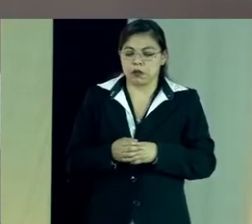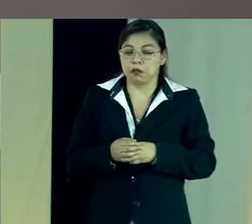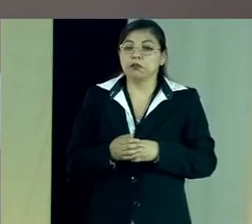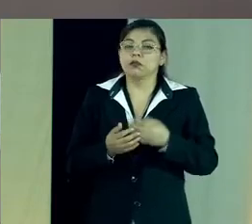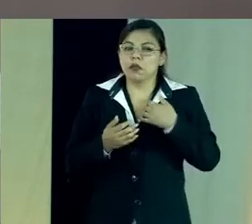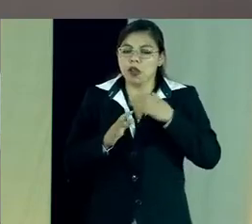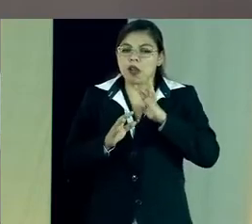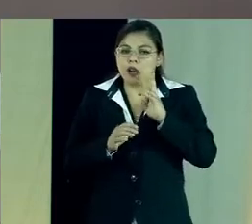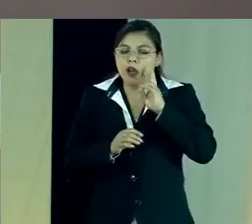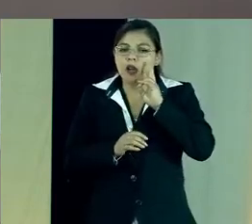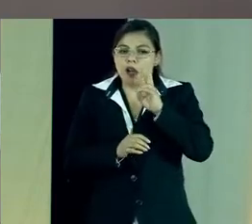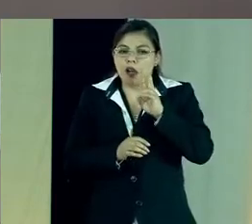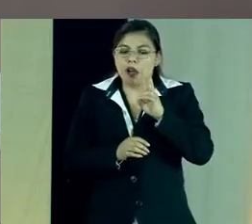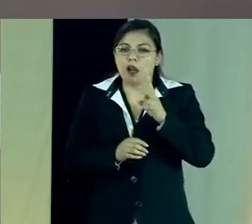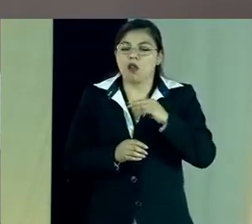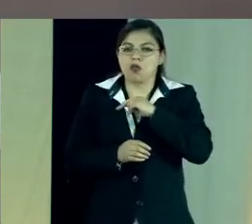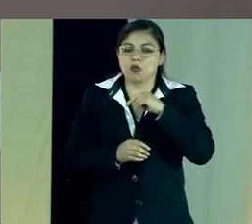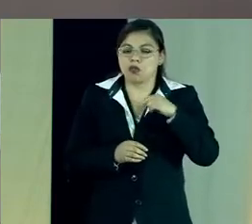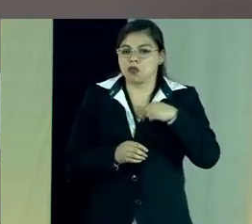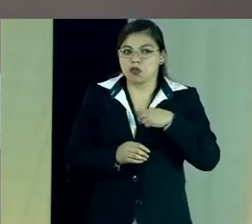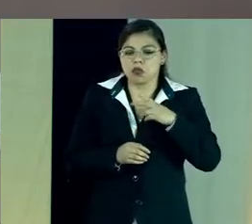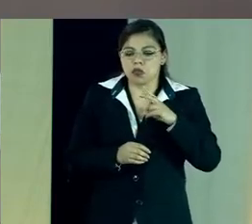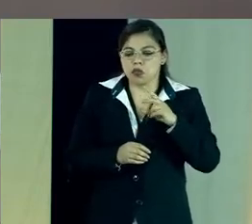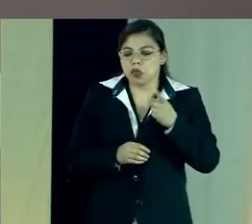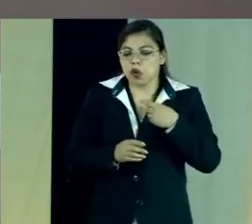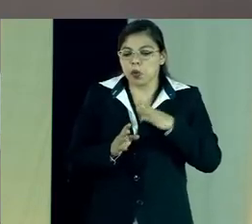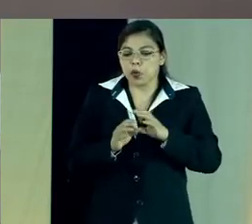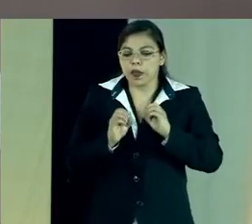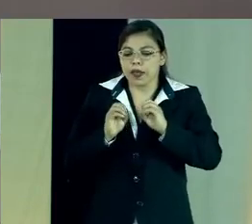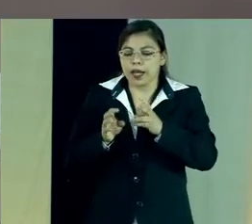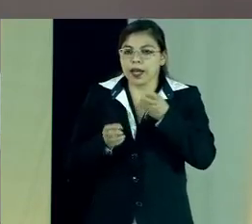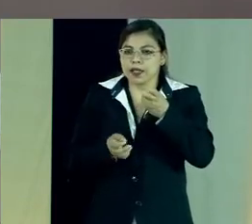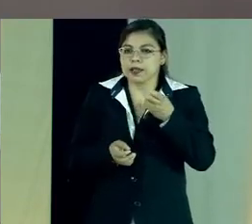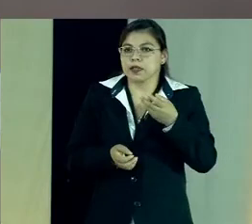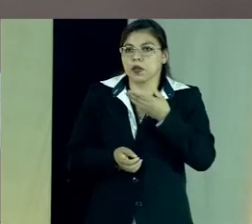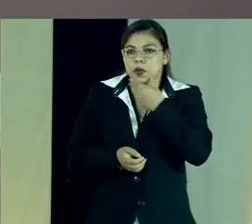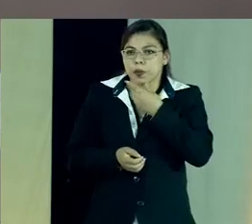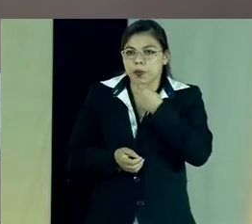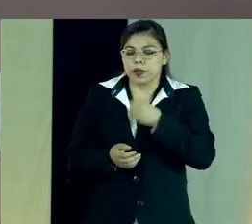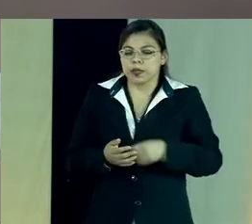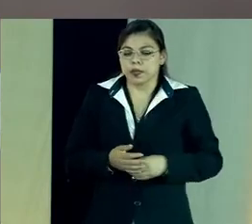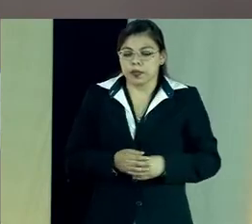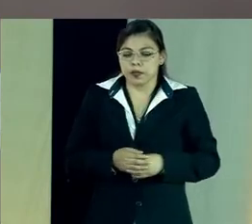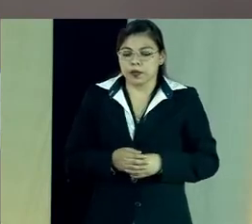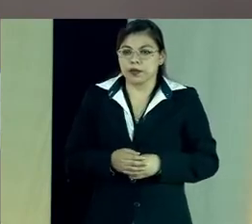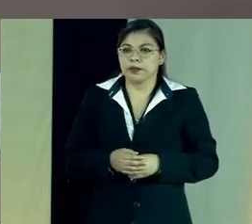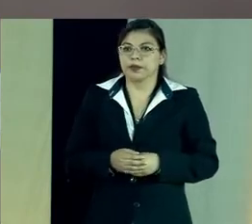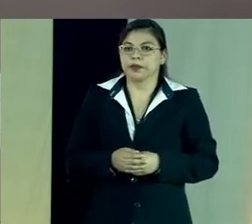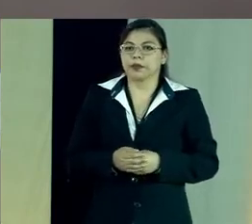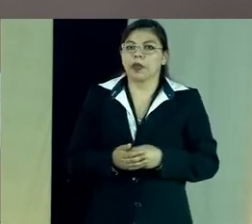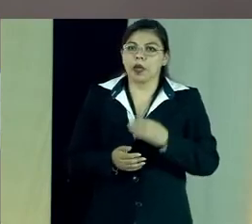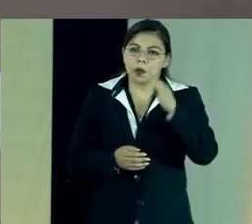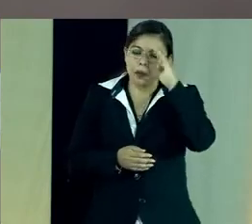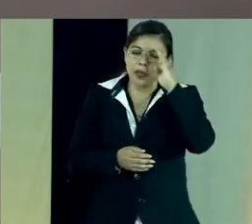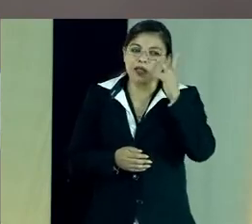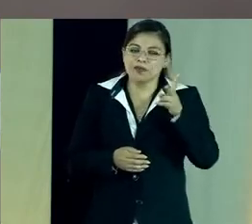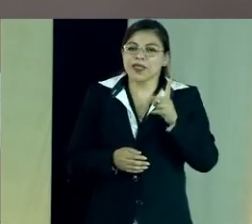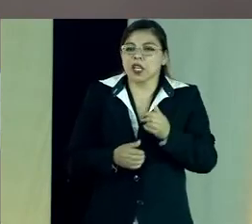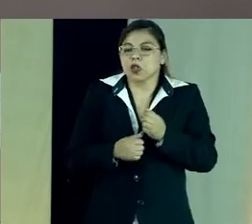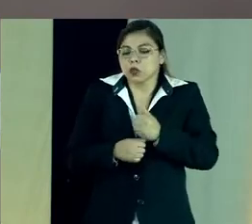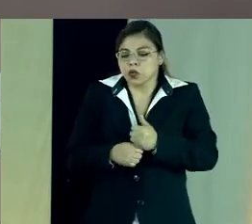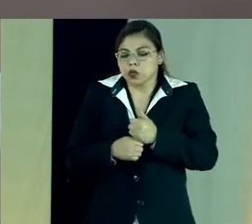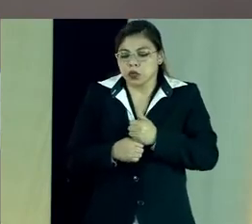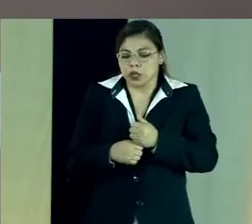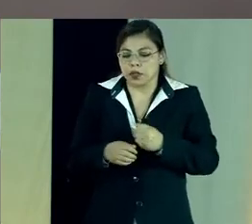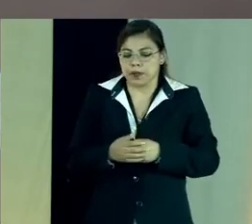que habíamos dejado de usar nombres personales se había sacrificado el nombre del